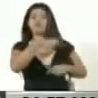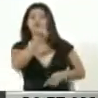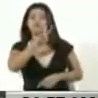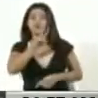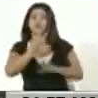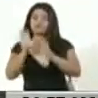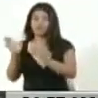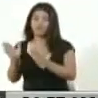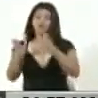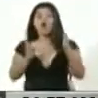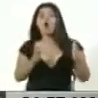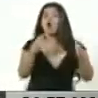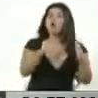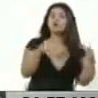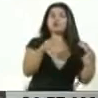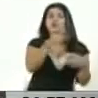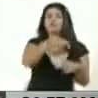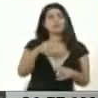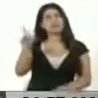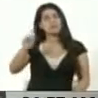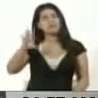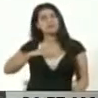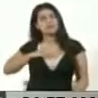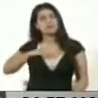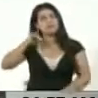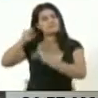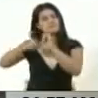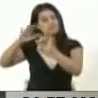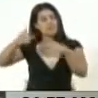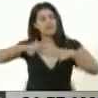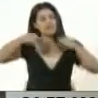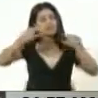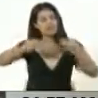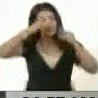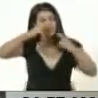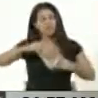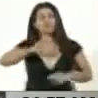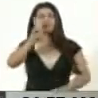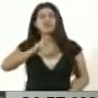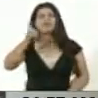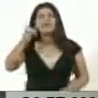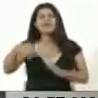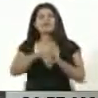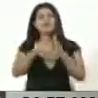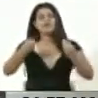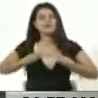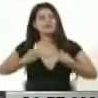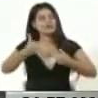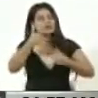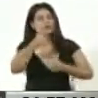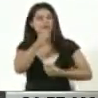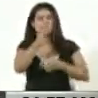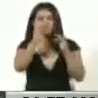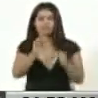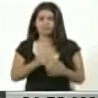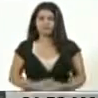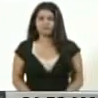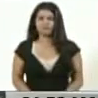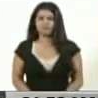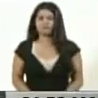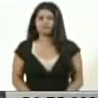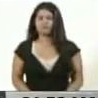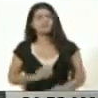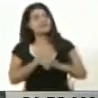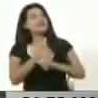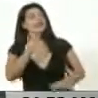que, según el artículo 57 de la Constitución, tiene derecho a una información veraz, oportuna y sin censura. Tania, hay preocupación entre